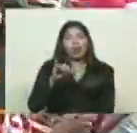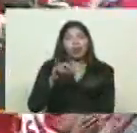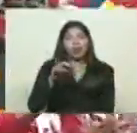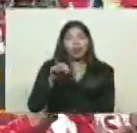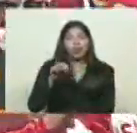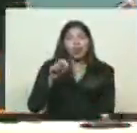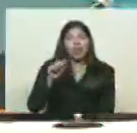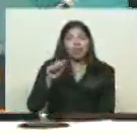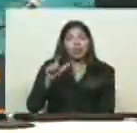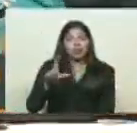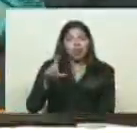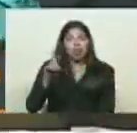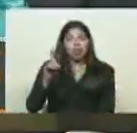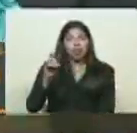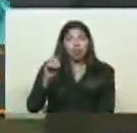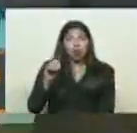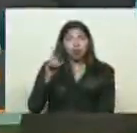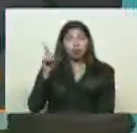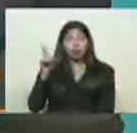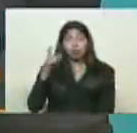Somos Venezuela.